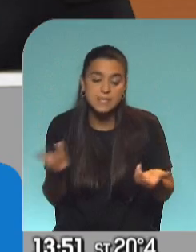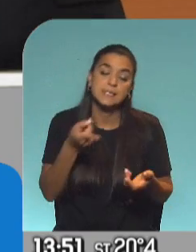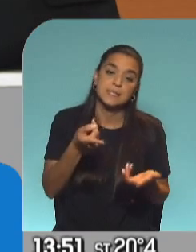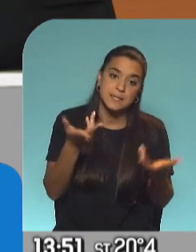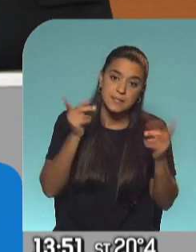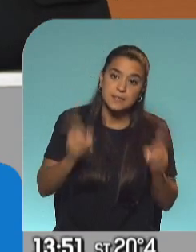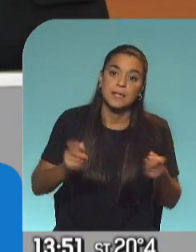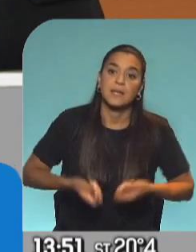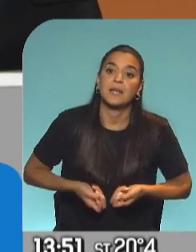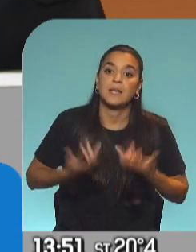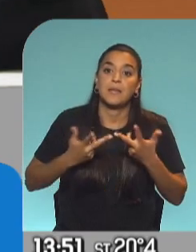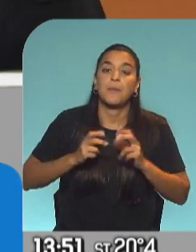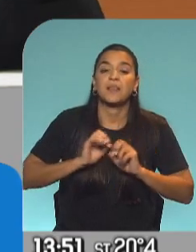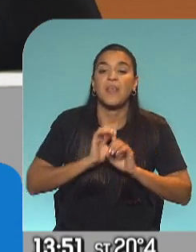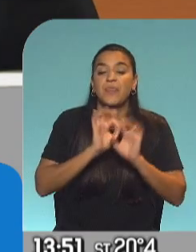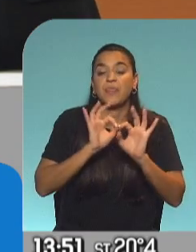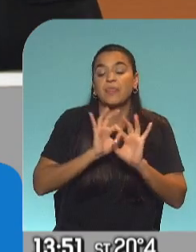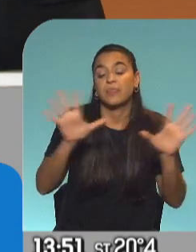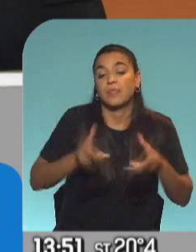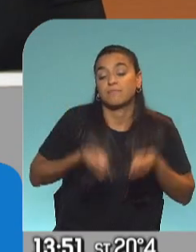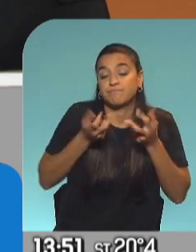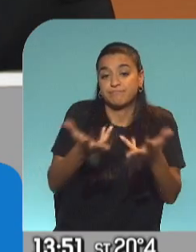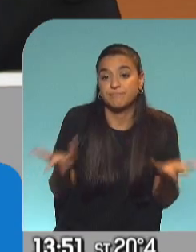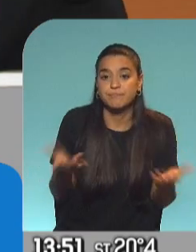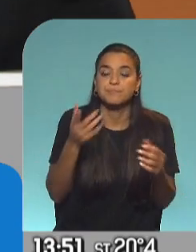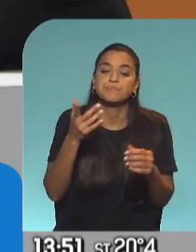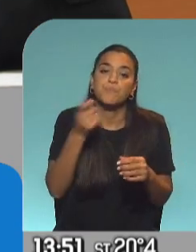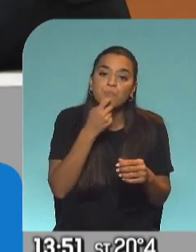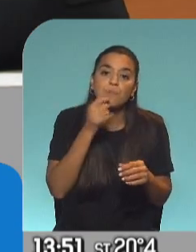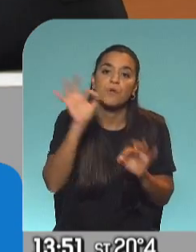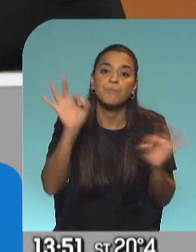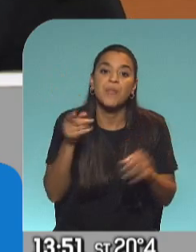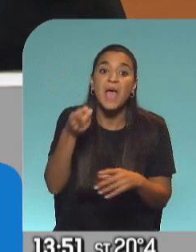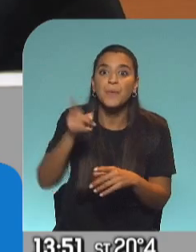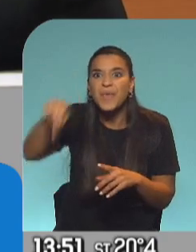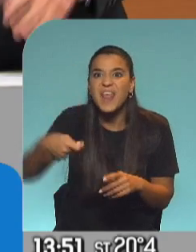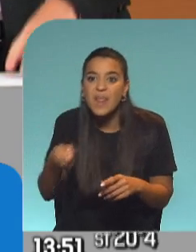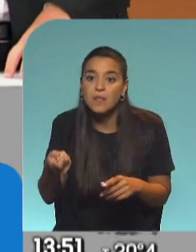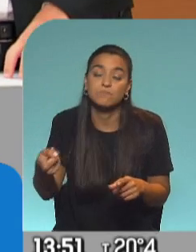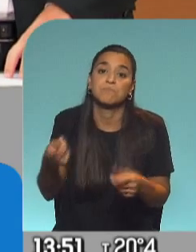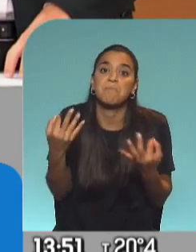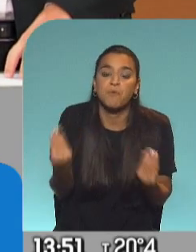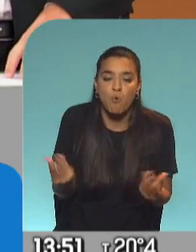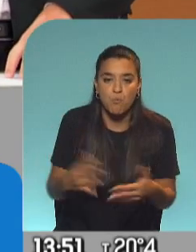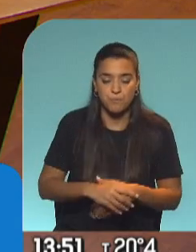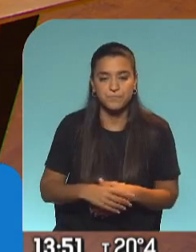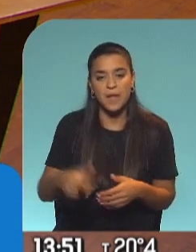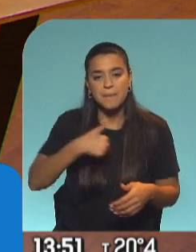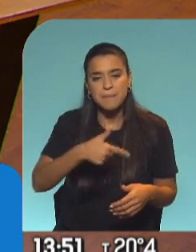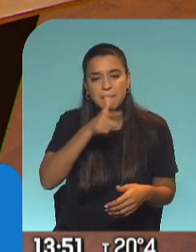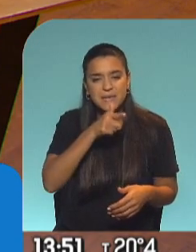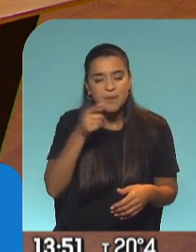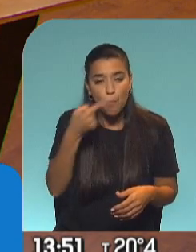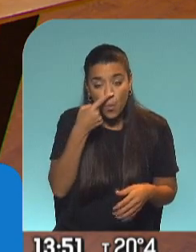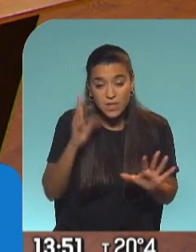bueno, la libertad de expresión tiene que ser absoluta, salvo en casos muy puntuales, cuando, por ejemplo, se incita a un delito y no hay ninguna justificación para esto. Me parece interesante también